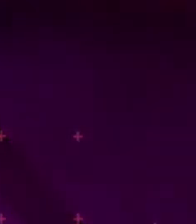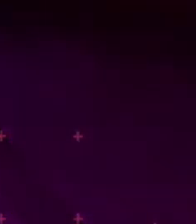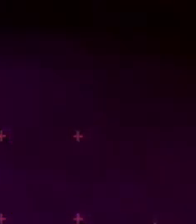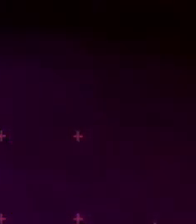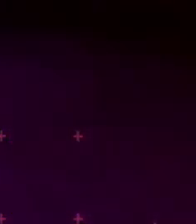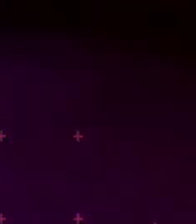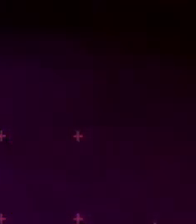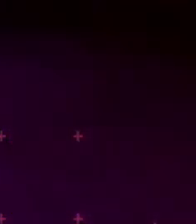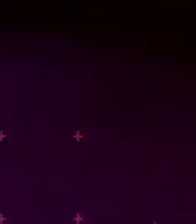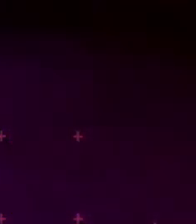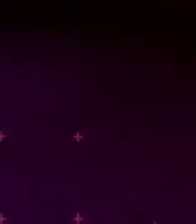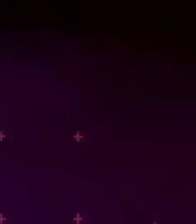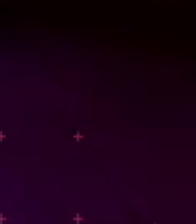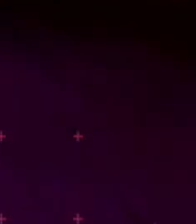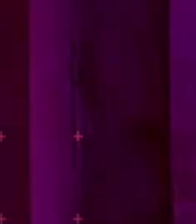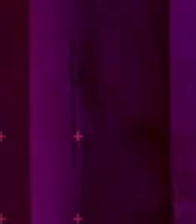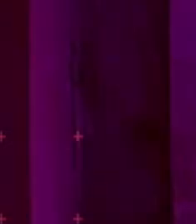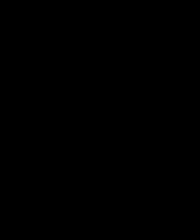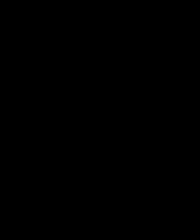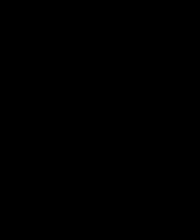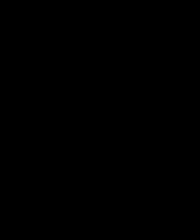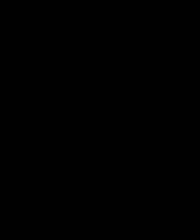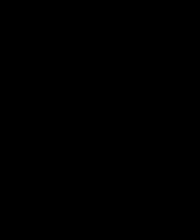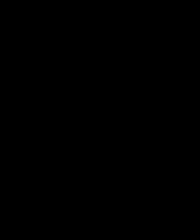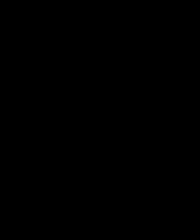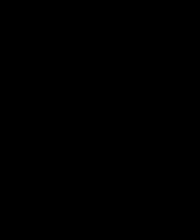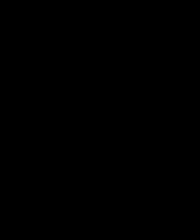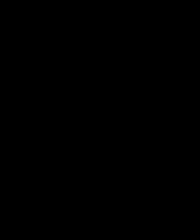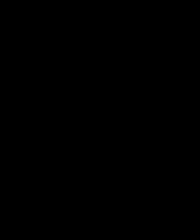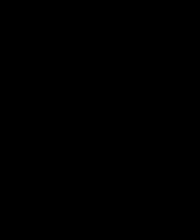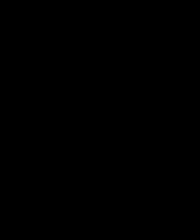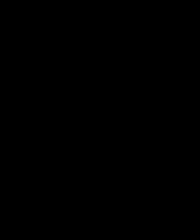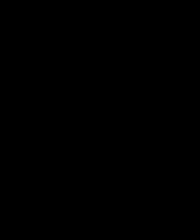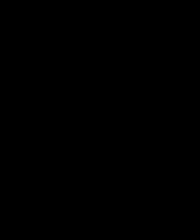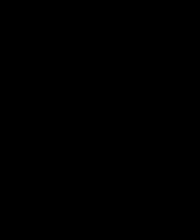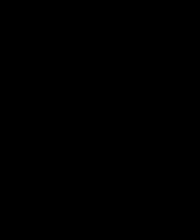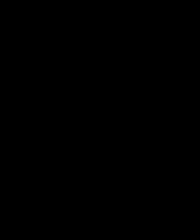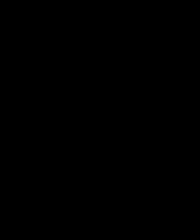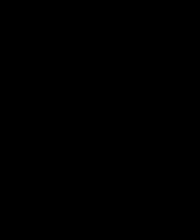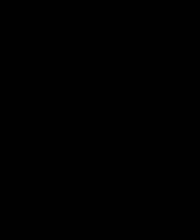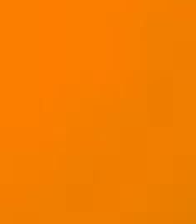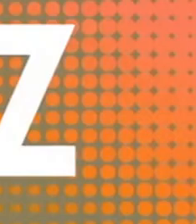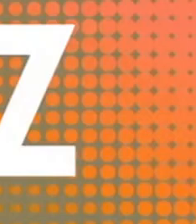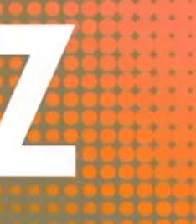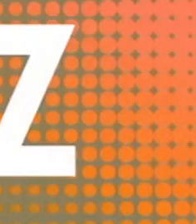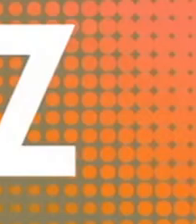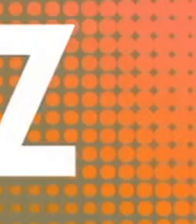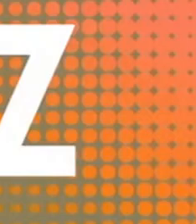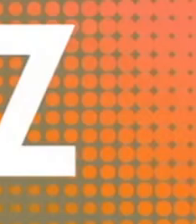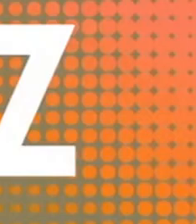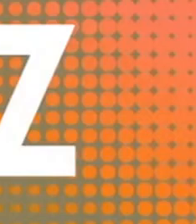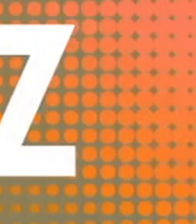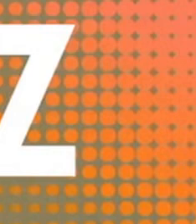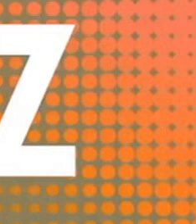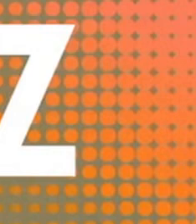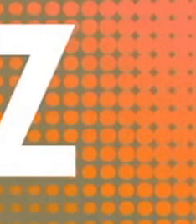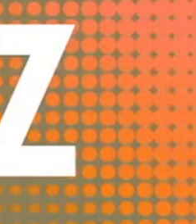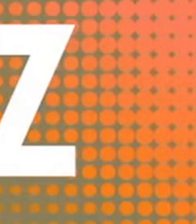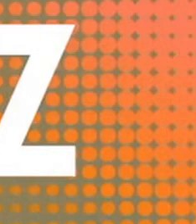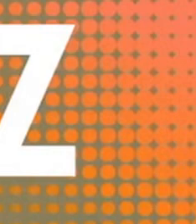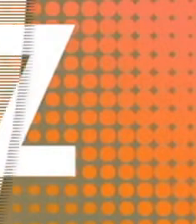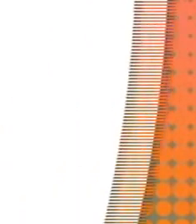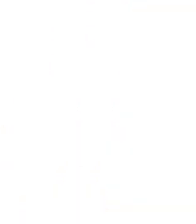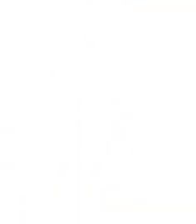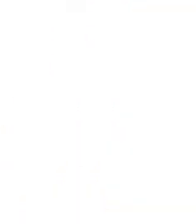7 de la mañana y a las 4:30 de la tarde. Costa Rica Televisión. Mujeres con Voz,